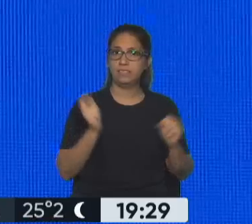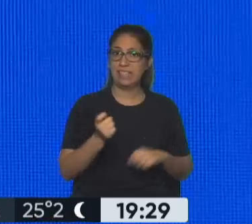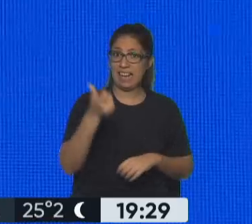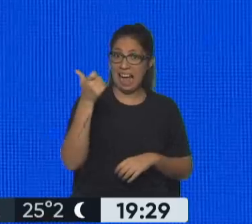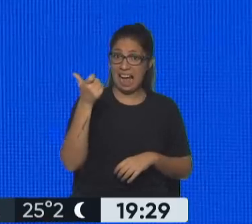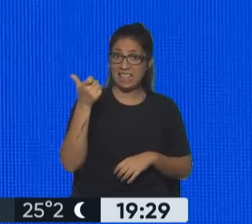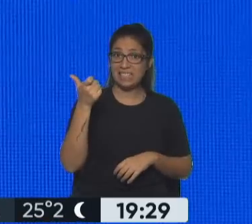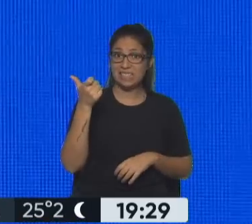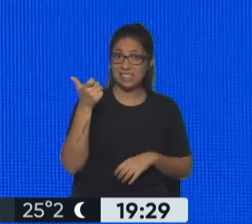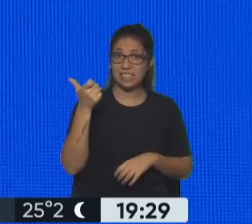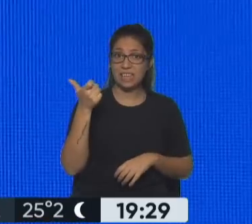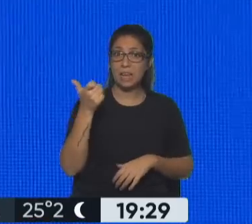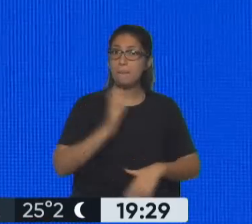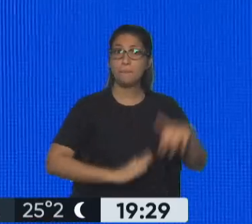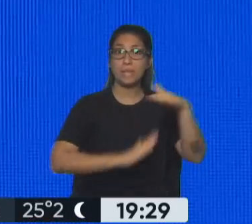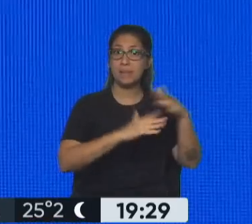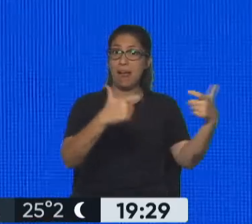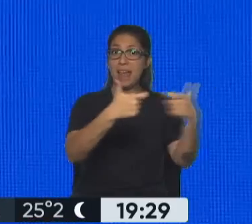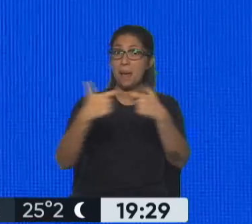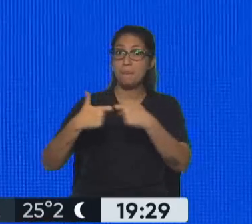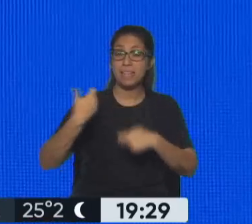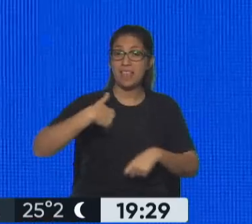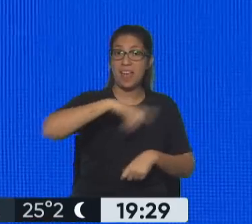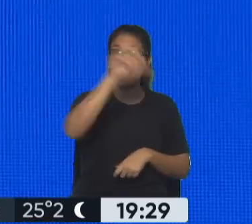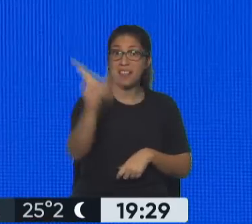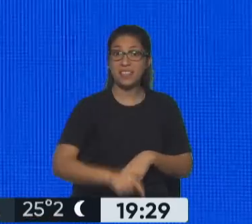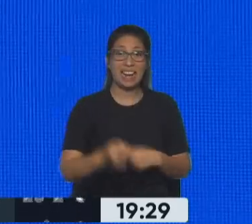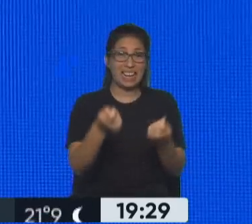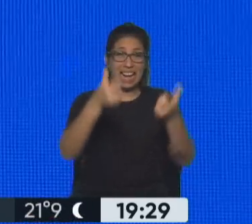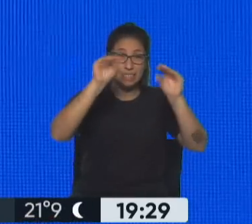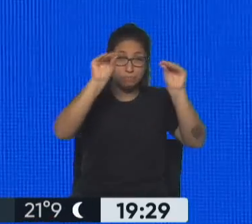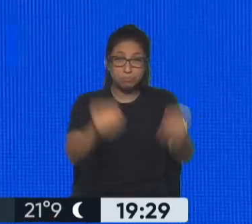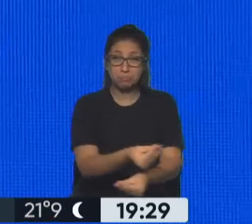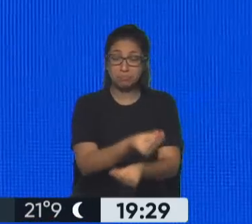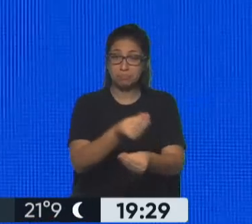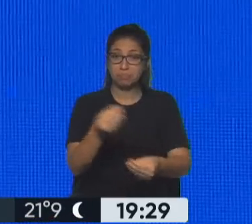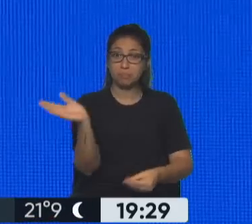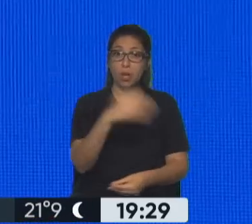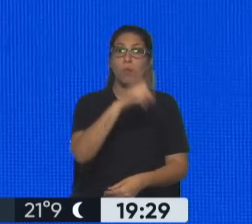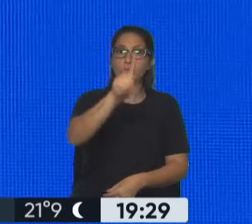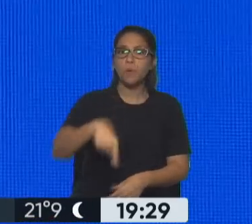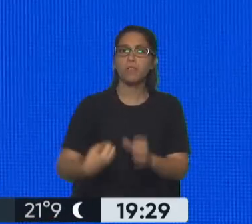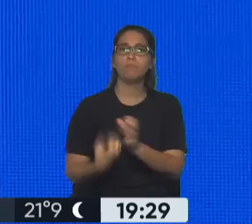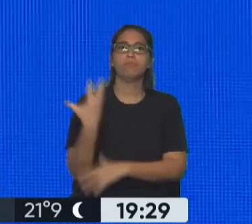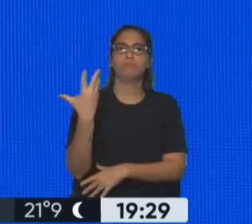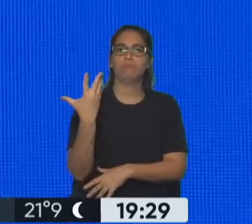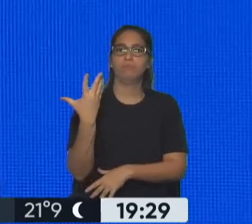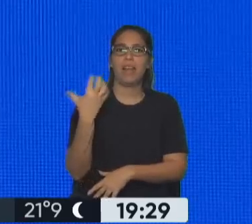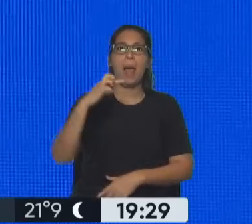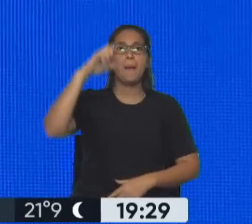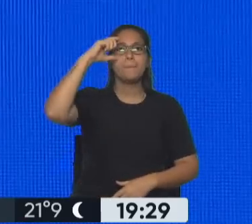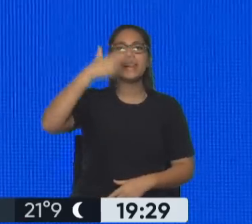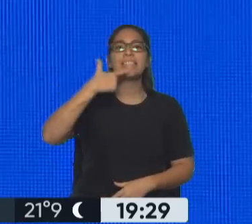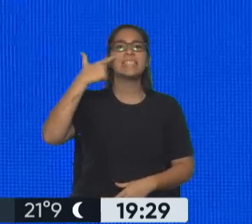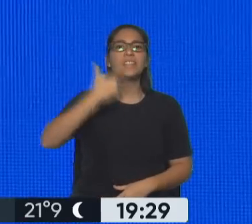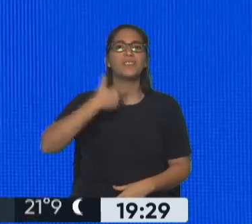de fundirse las principales empresas argentinas. Por eso se creó la figura de la pesificación